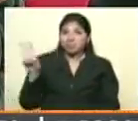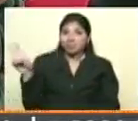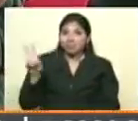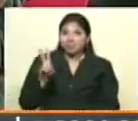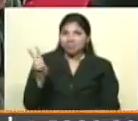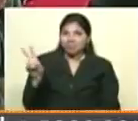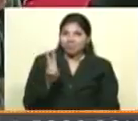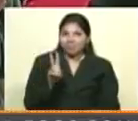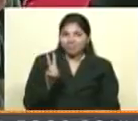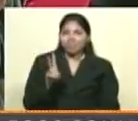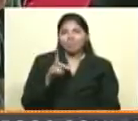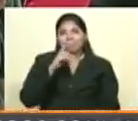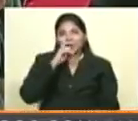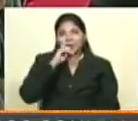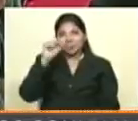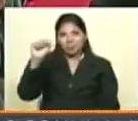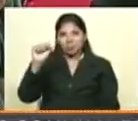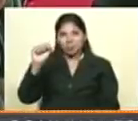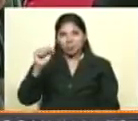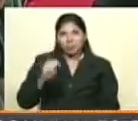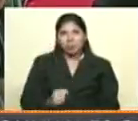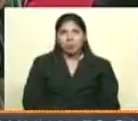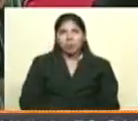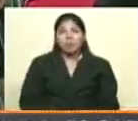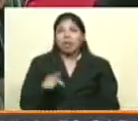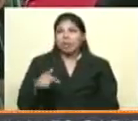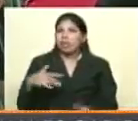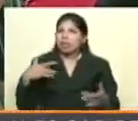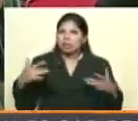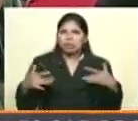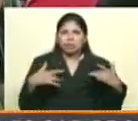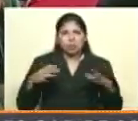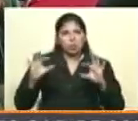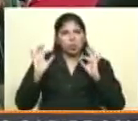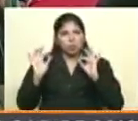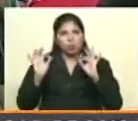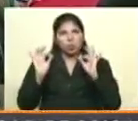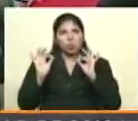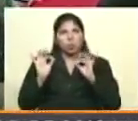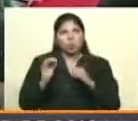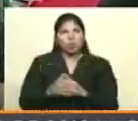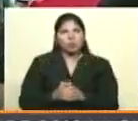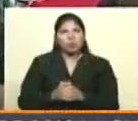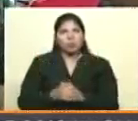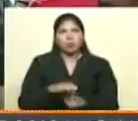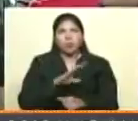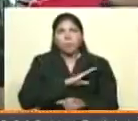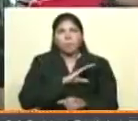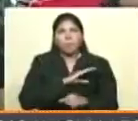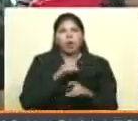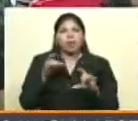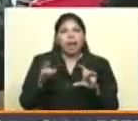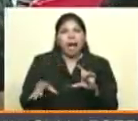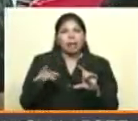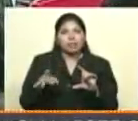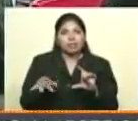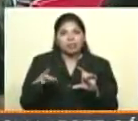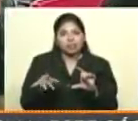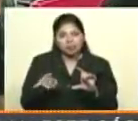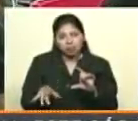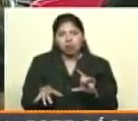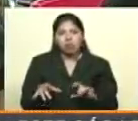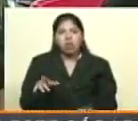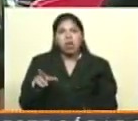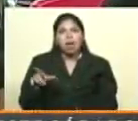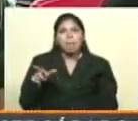Venezuela, Nicolás Maduro, en esta importante jornada de carnetización del Partido Socialista Unido de Venezuela,